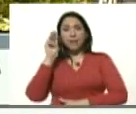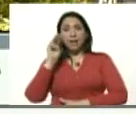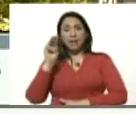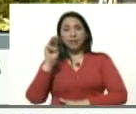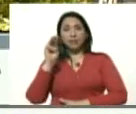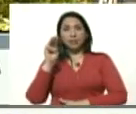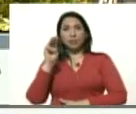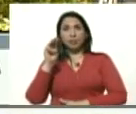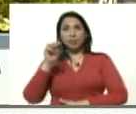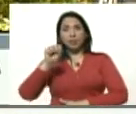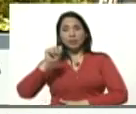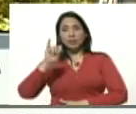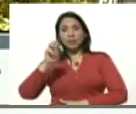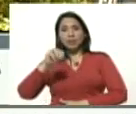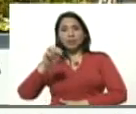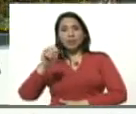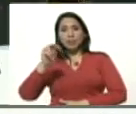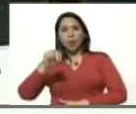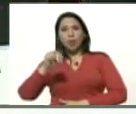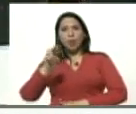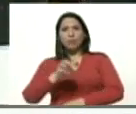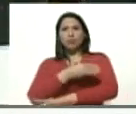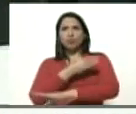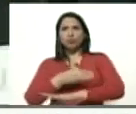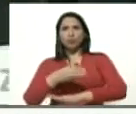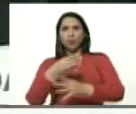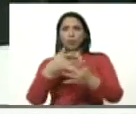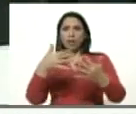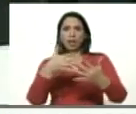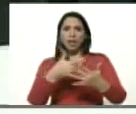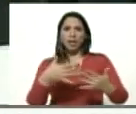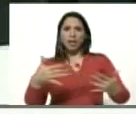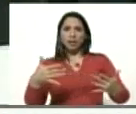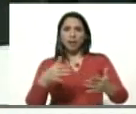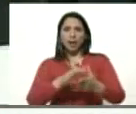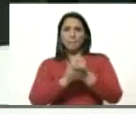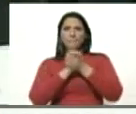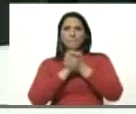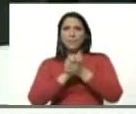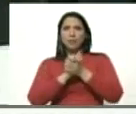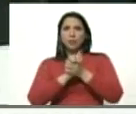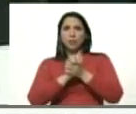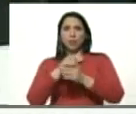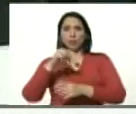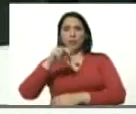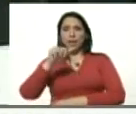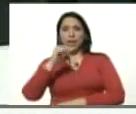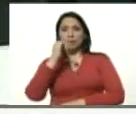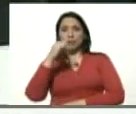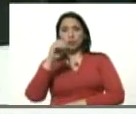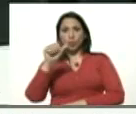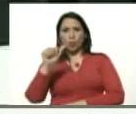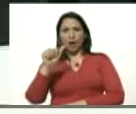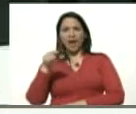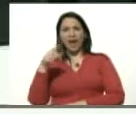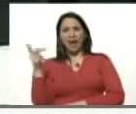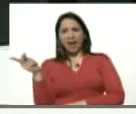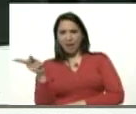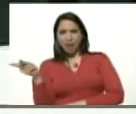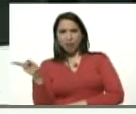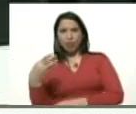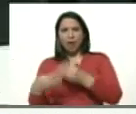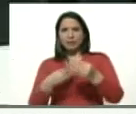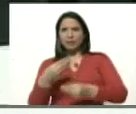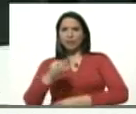Díaz con la letra de su gran amigo y compañero Aquiles Nazoa. Ellos van haciendo la venezolanidad.